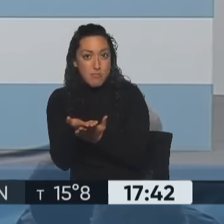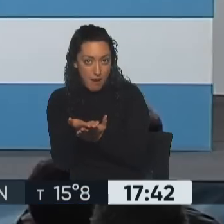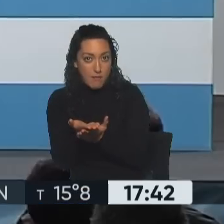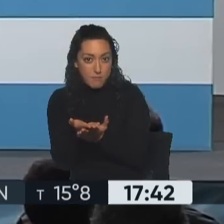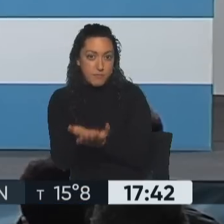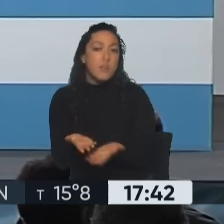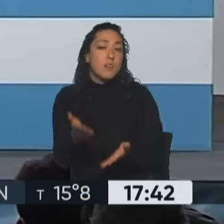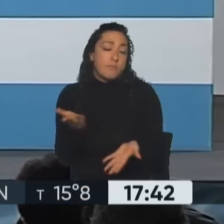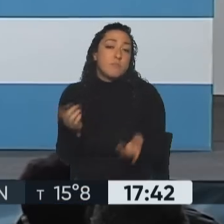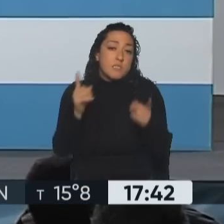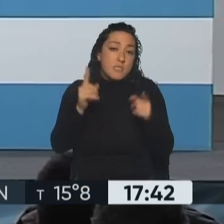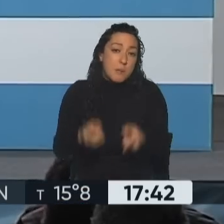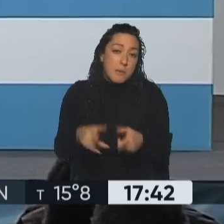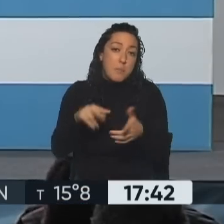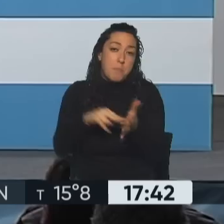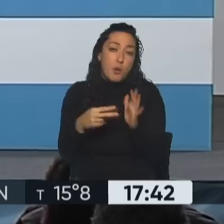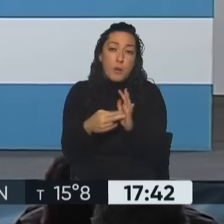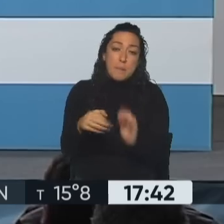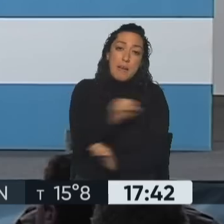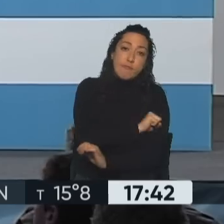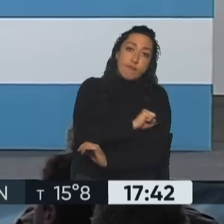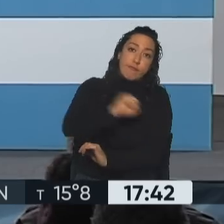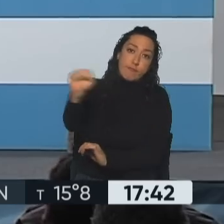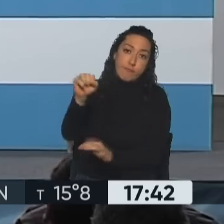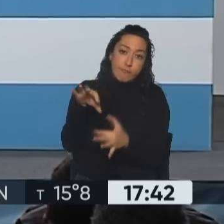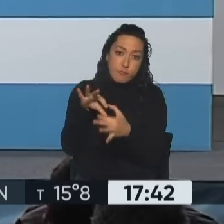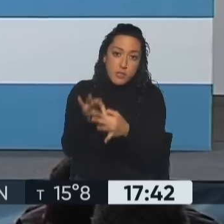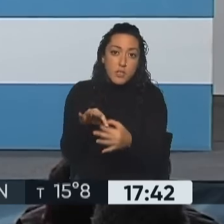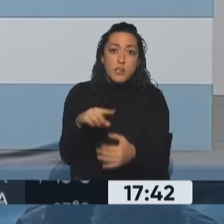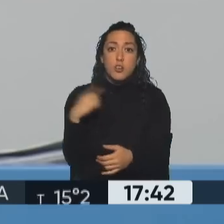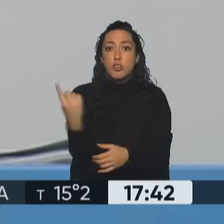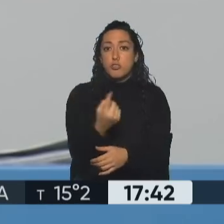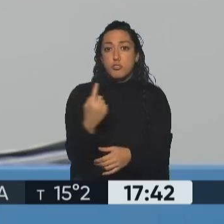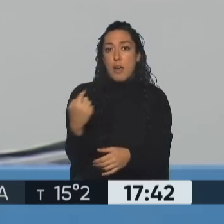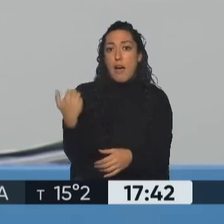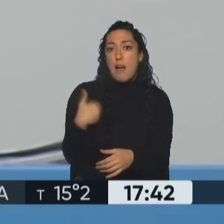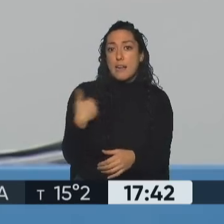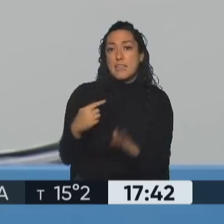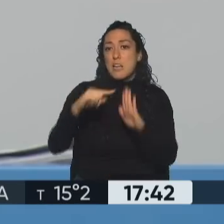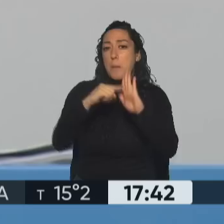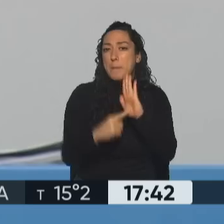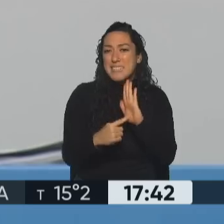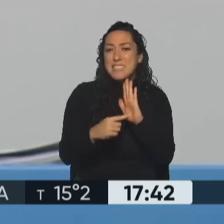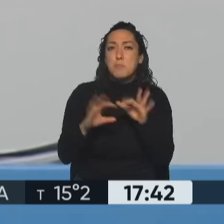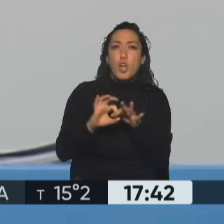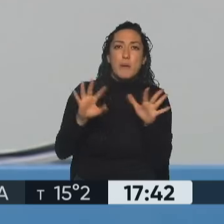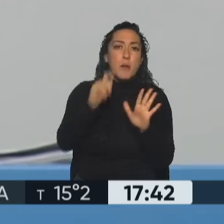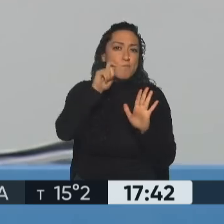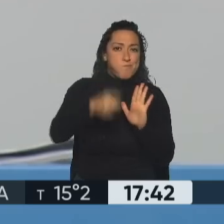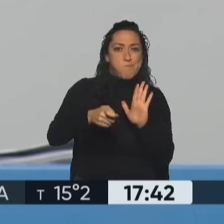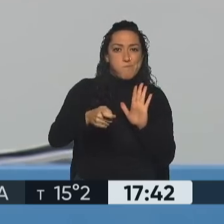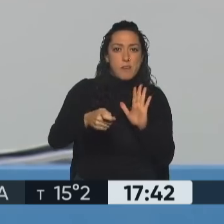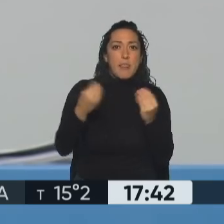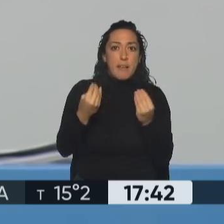terrible inflación. Estaríamos violando los argentinos un principio liberal que es el